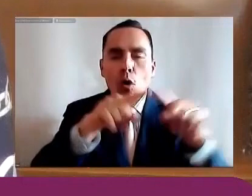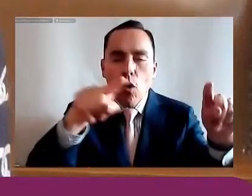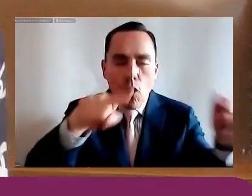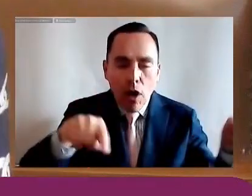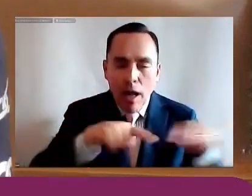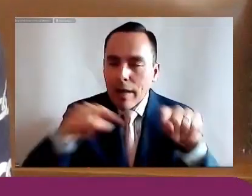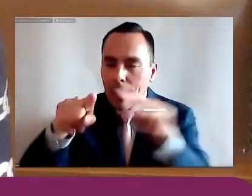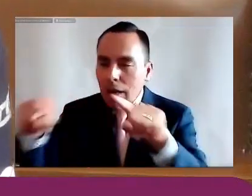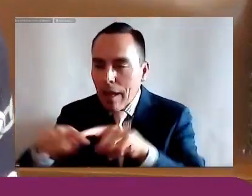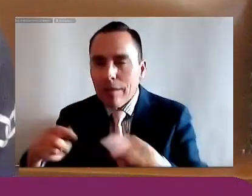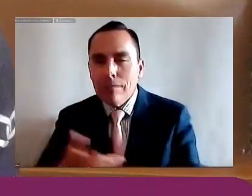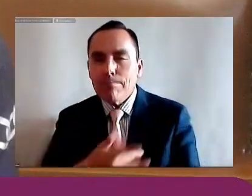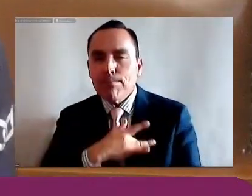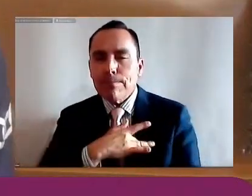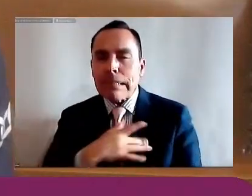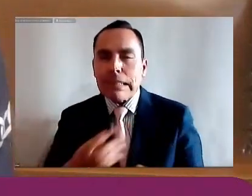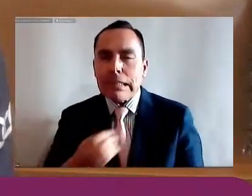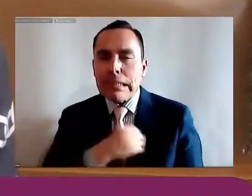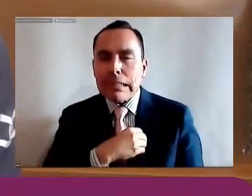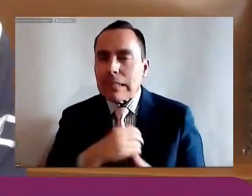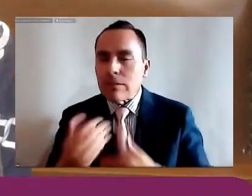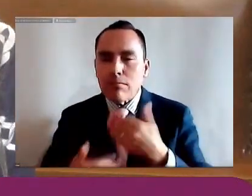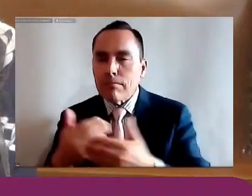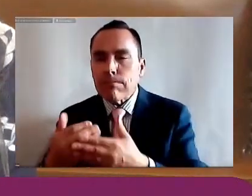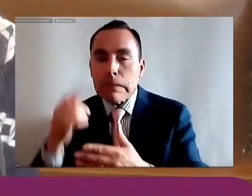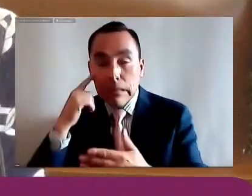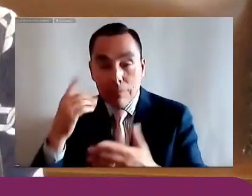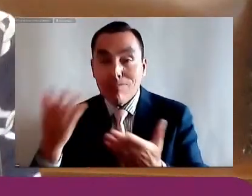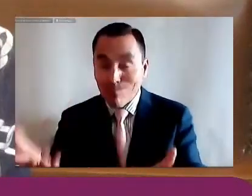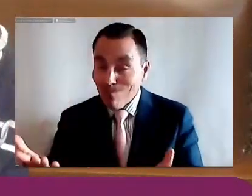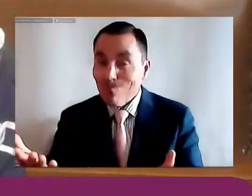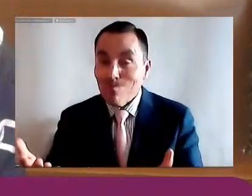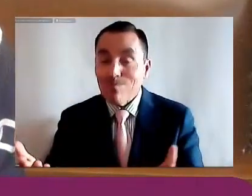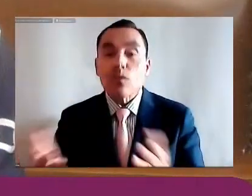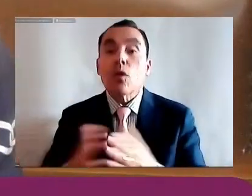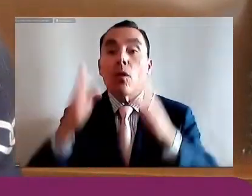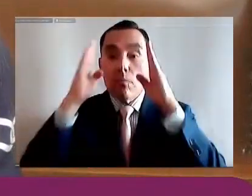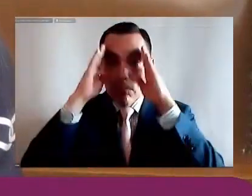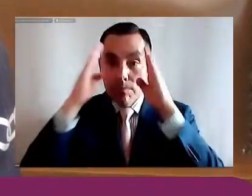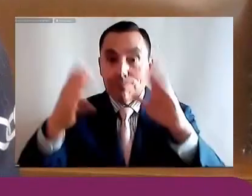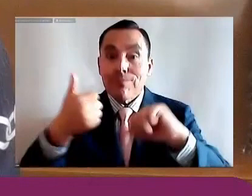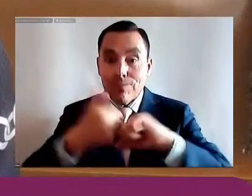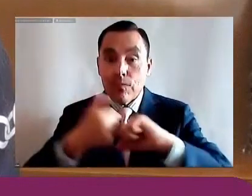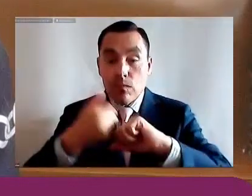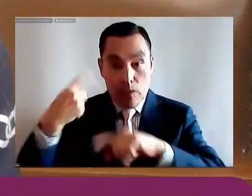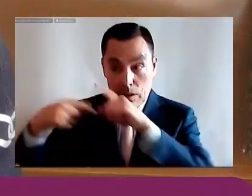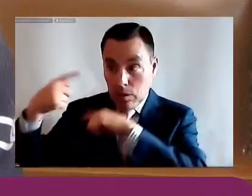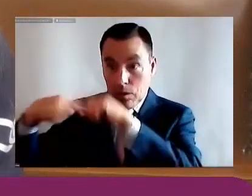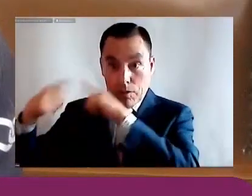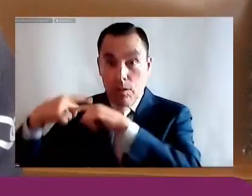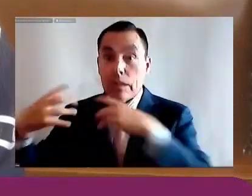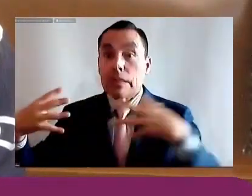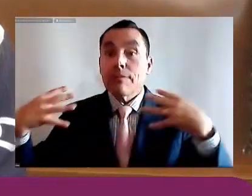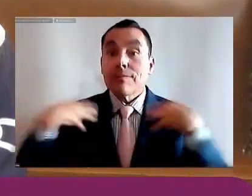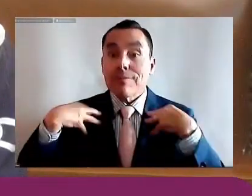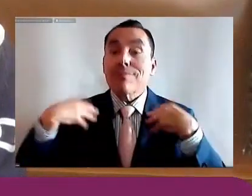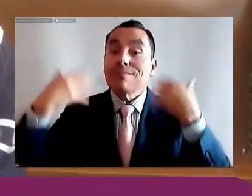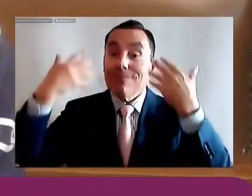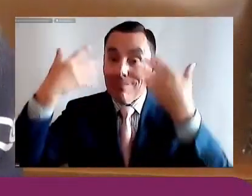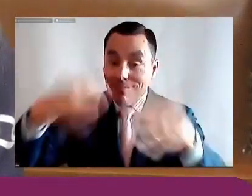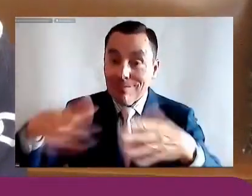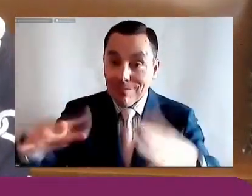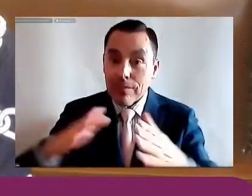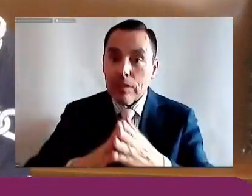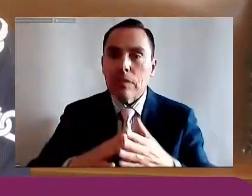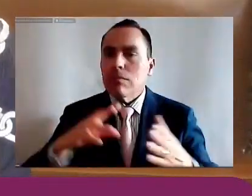ser problemáticas desde una perspectiva de género, porque históricamente el derecho a la responsabilidad tiene